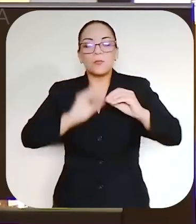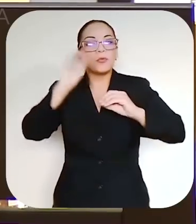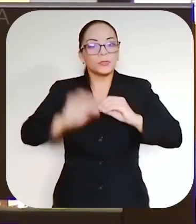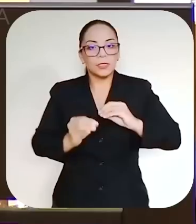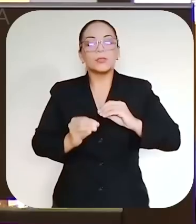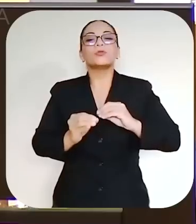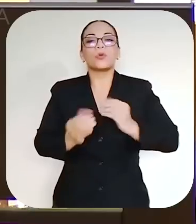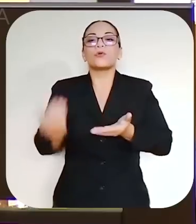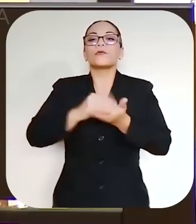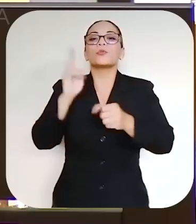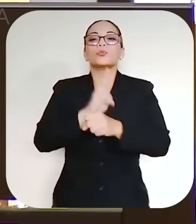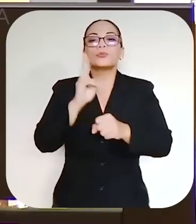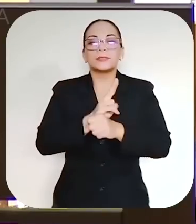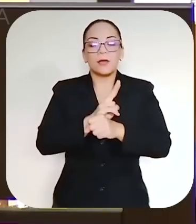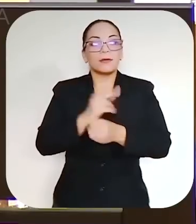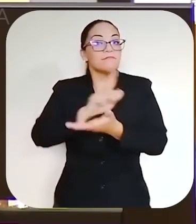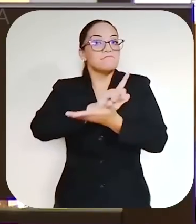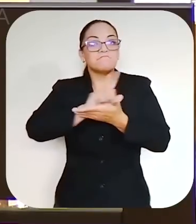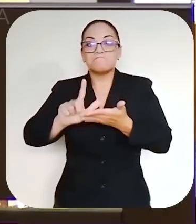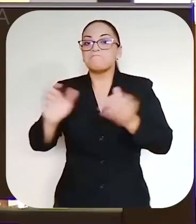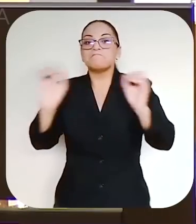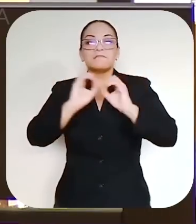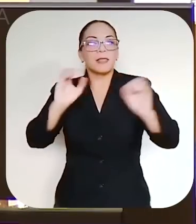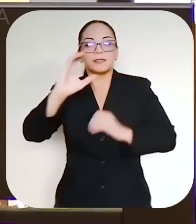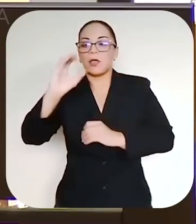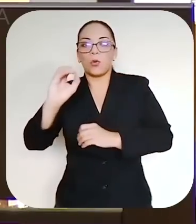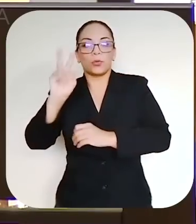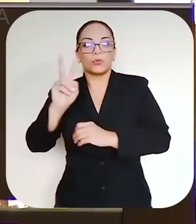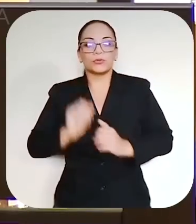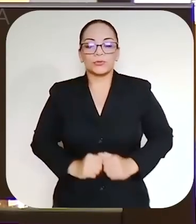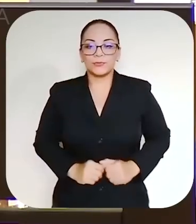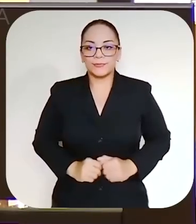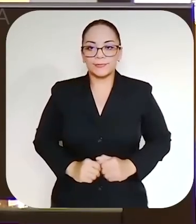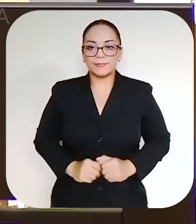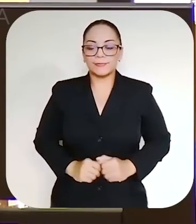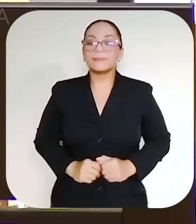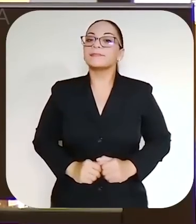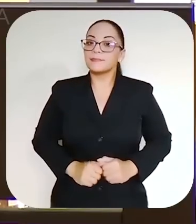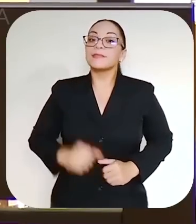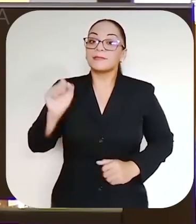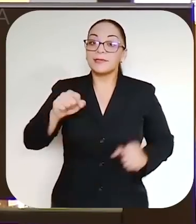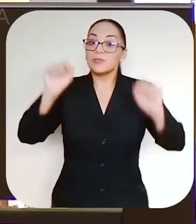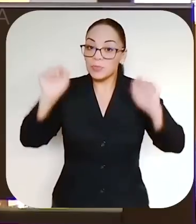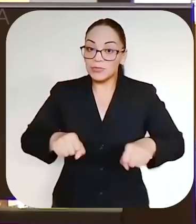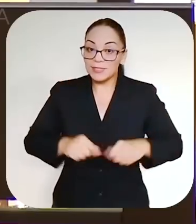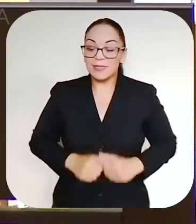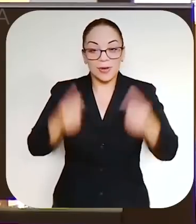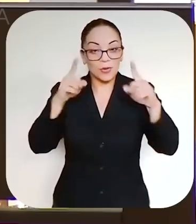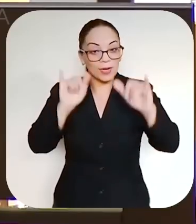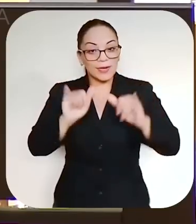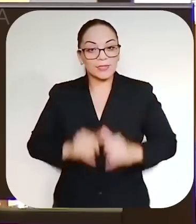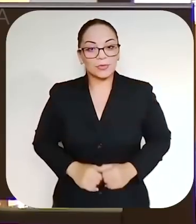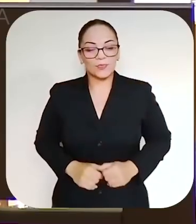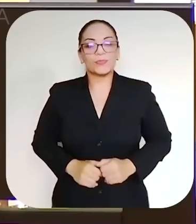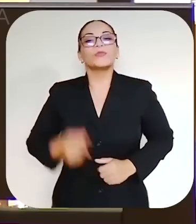100% renovable y libre de misiones de carbono sí